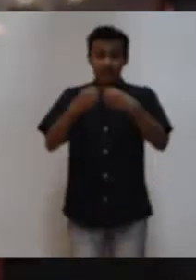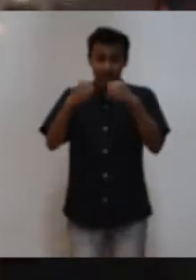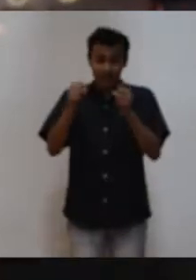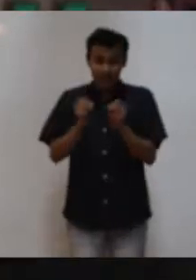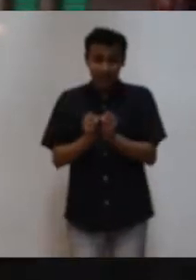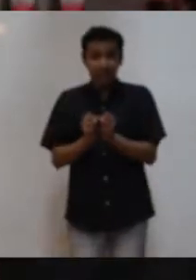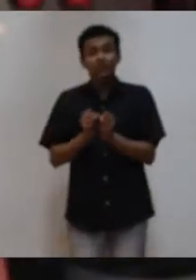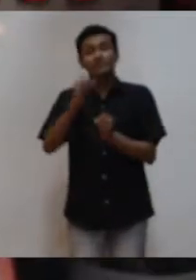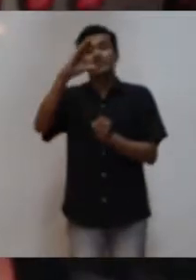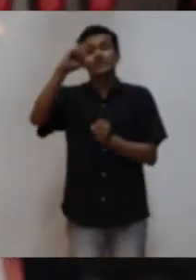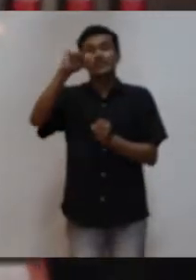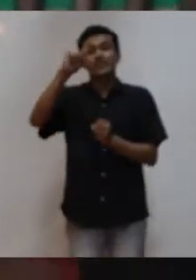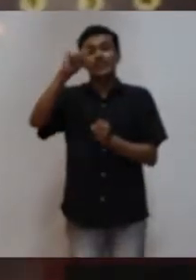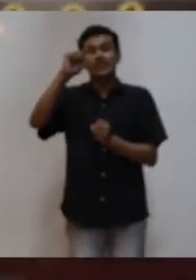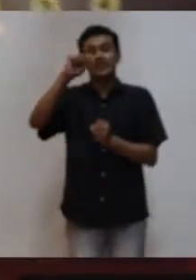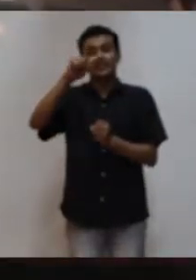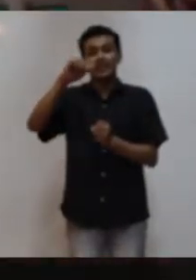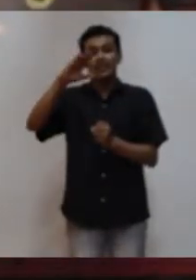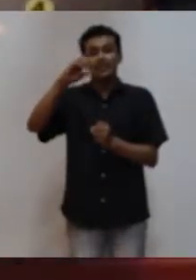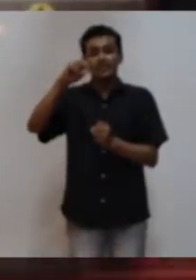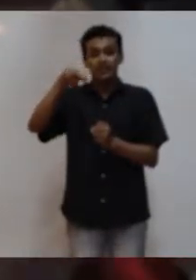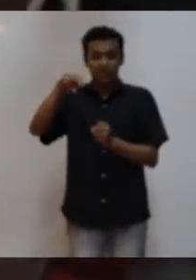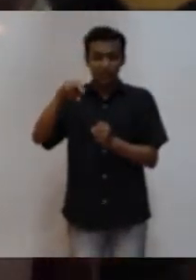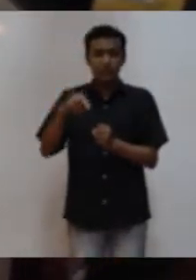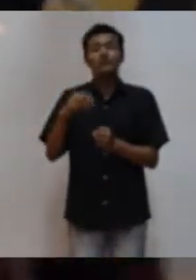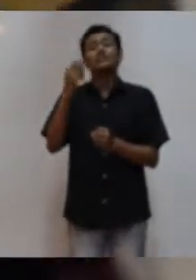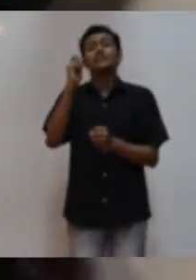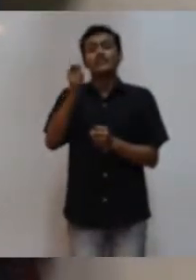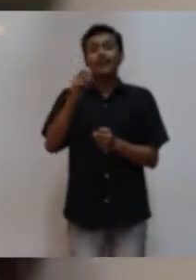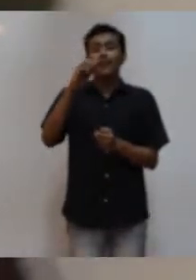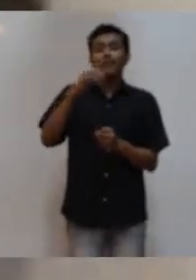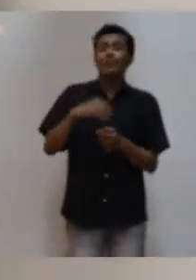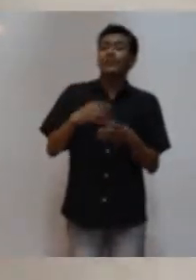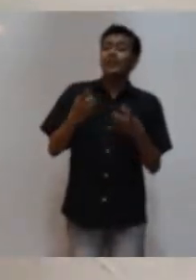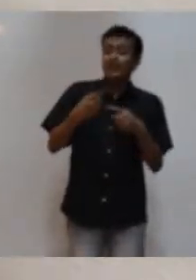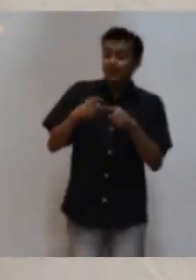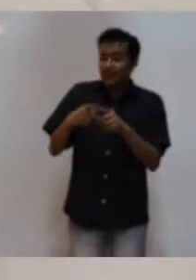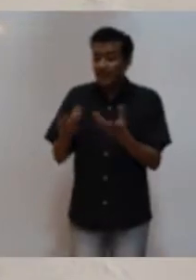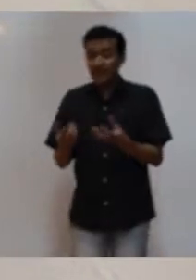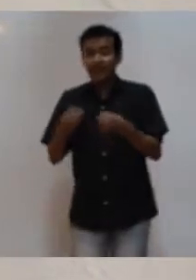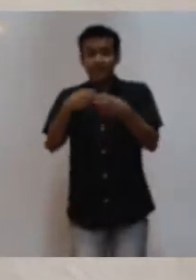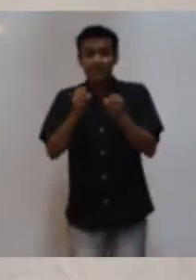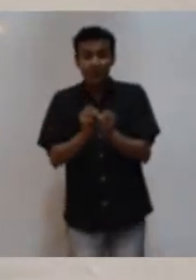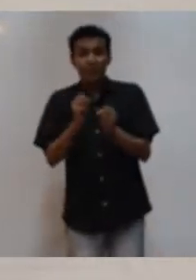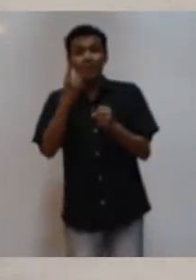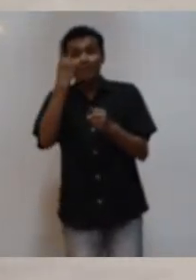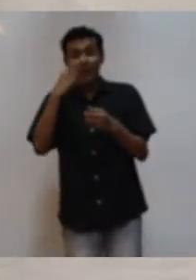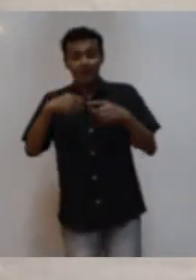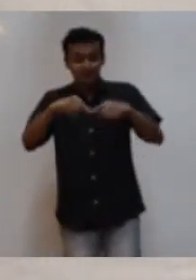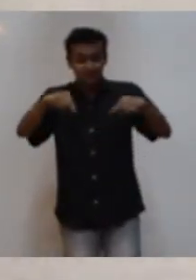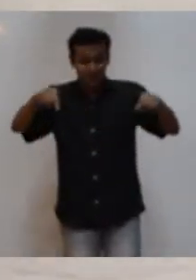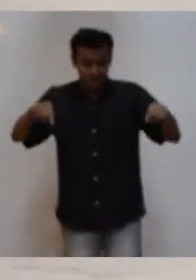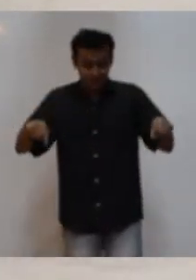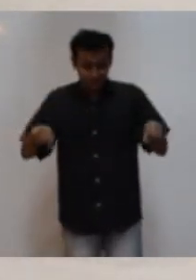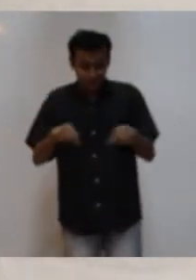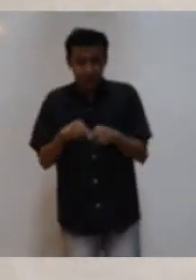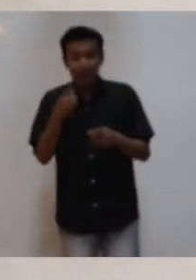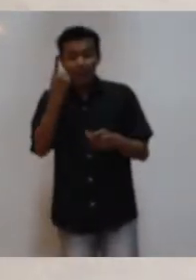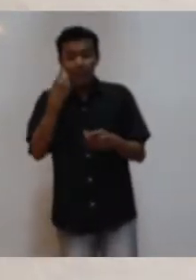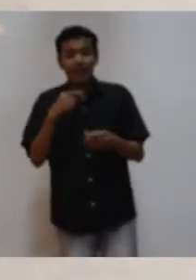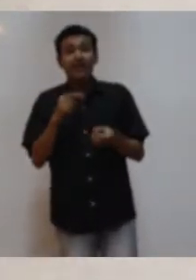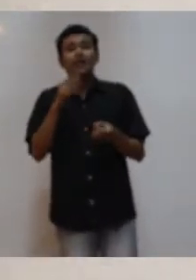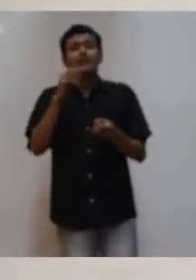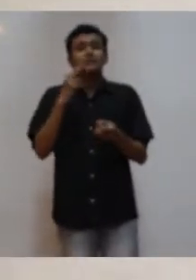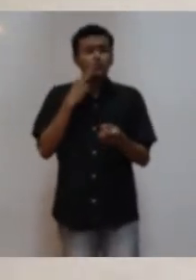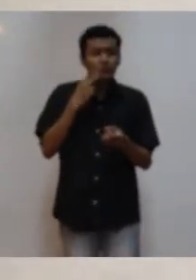el laboratorio de captación y barista módulo de captación nuestro laboratorio cuenta con un módulo de captación